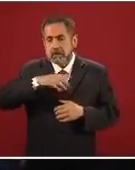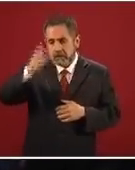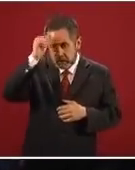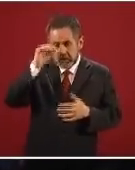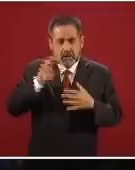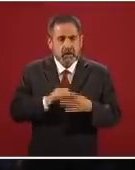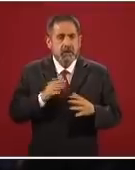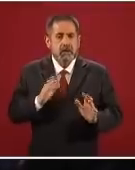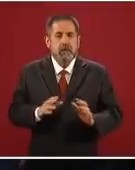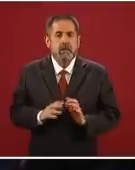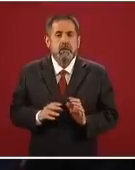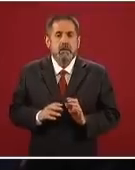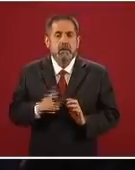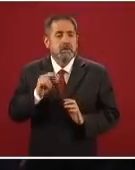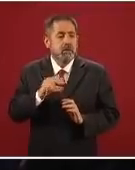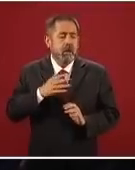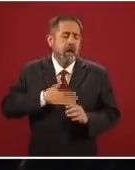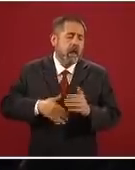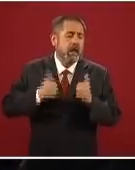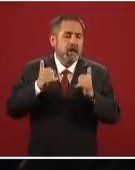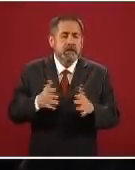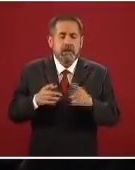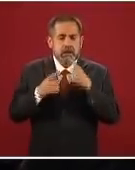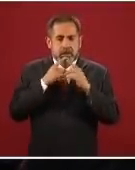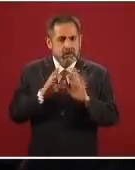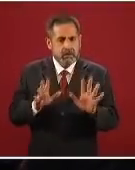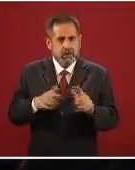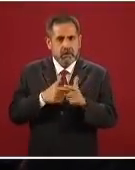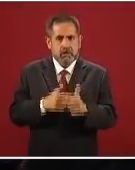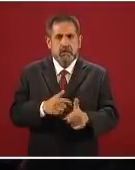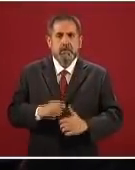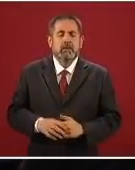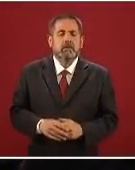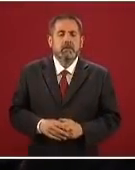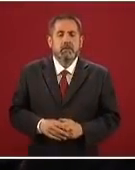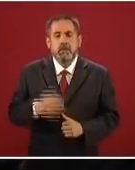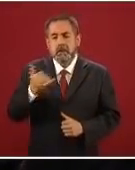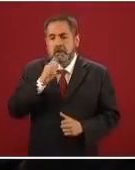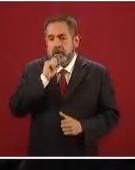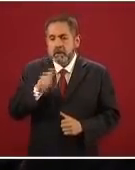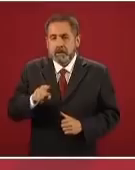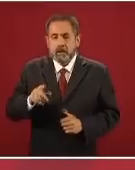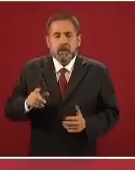acuerdos, no cansarnos de dialogar y